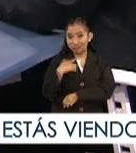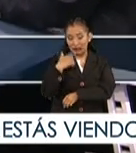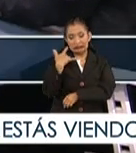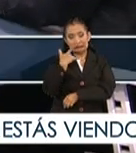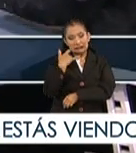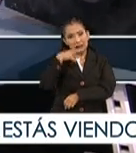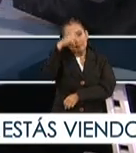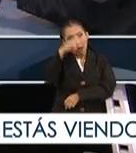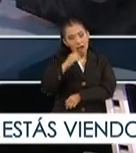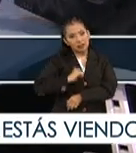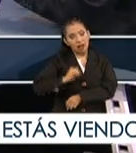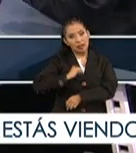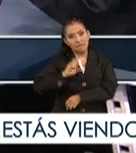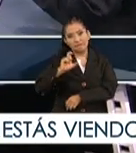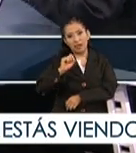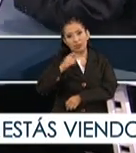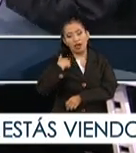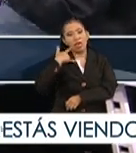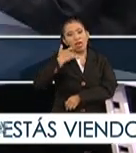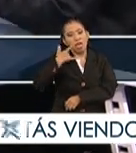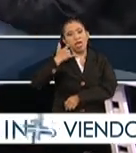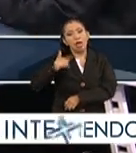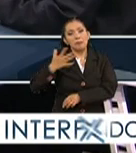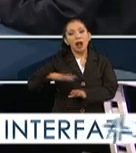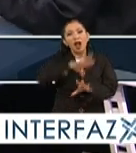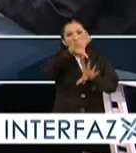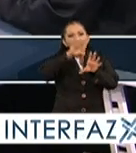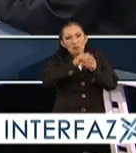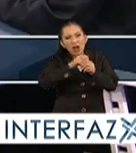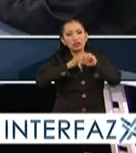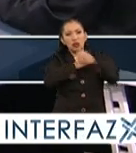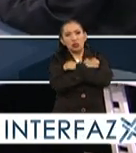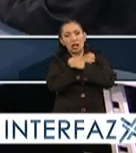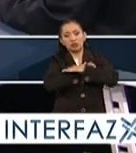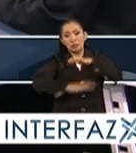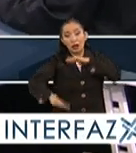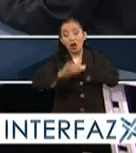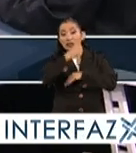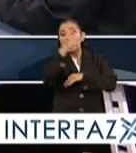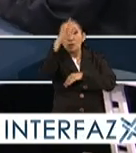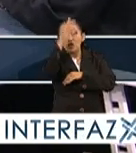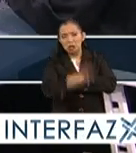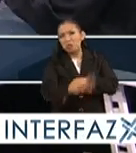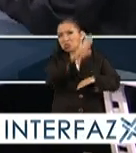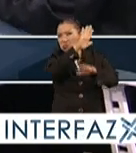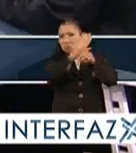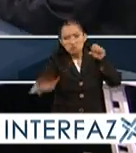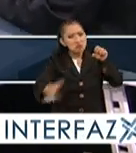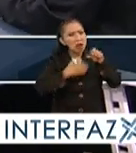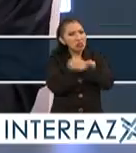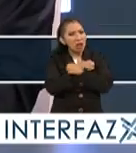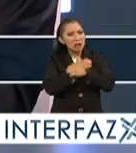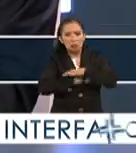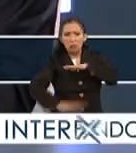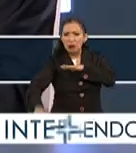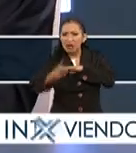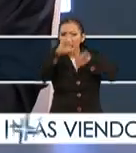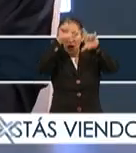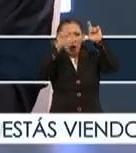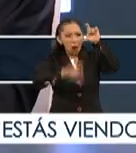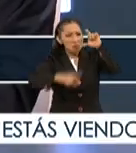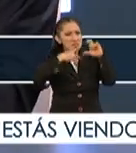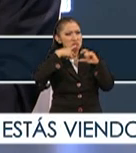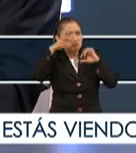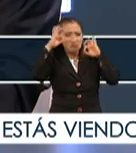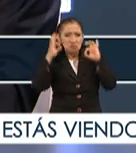gran batalla de México en el siglo XX fue la batalla por la cobertura en la educación básica. Hoy tenemos 100% de cobertura en la educación básica, que bueno,